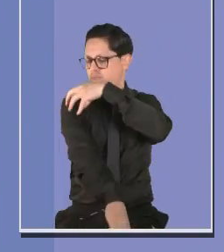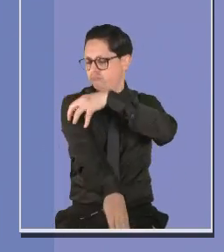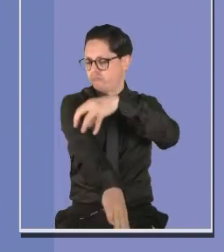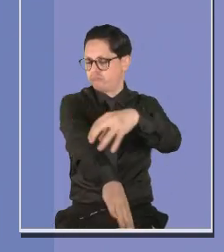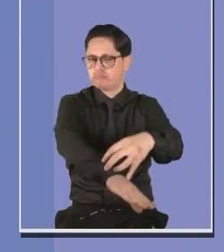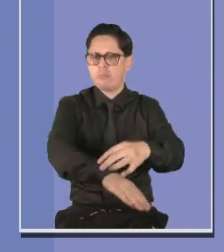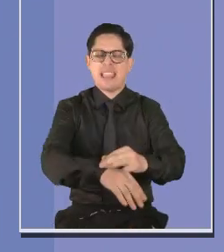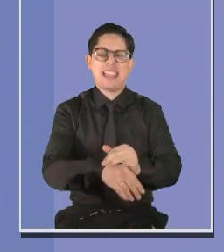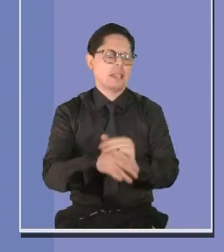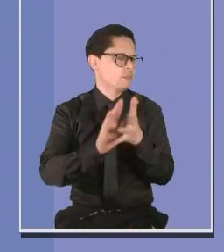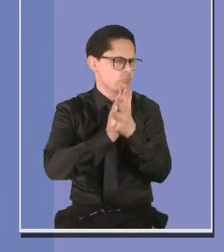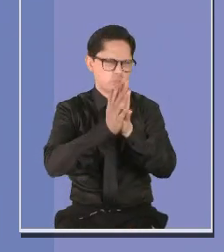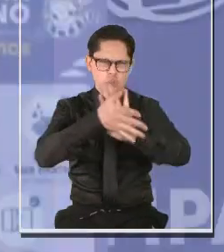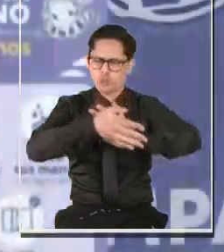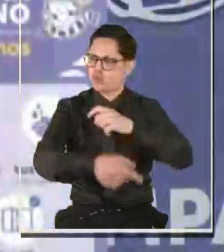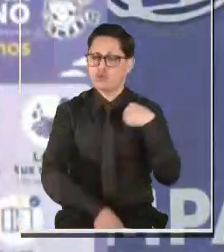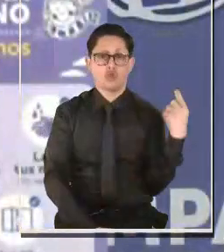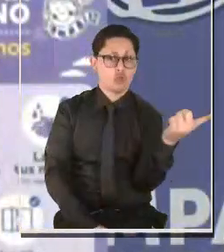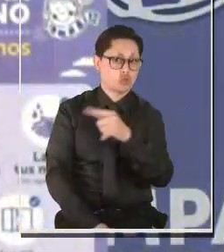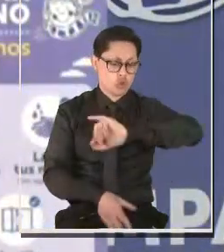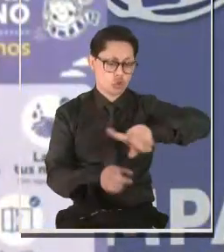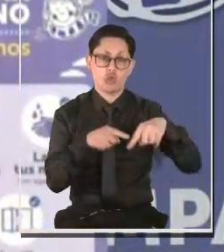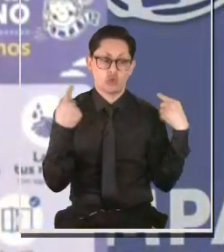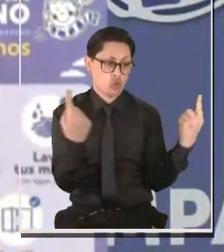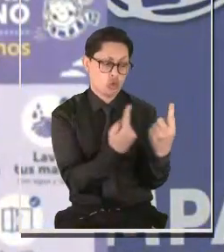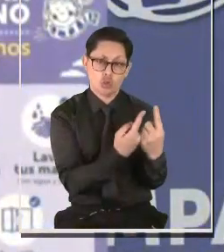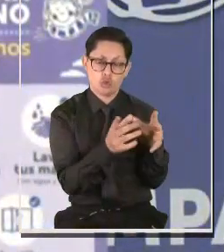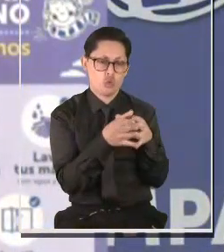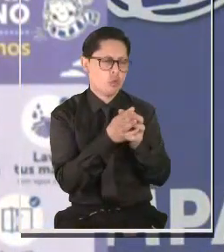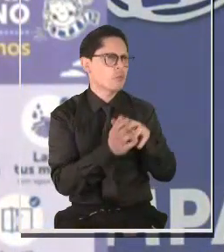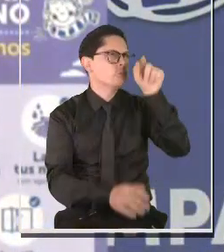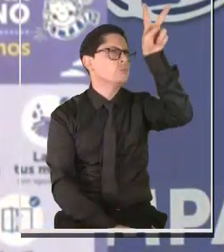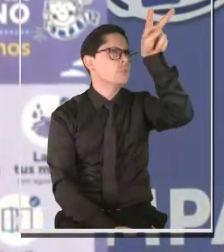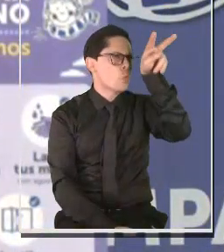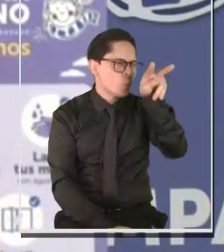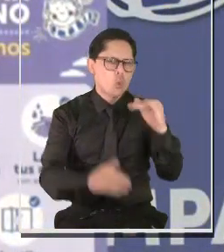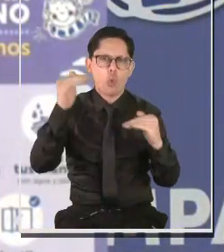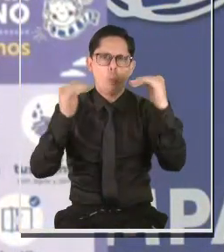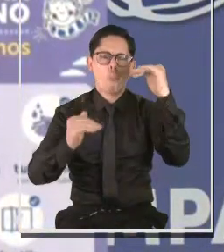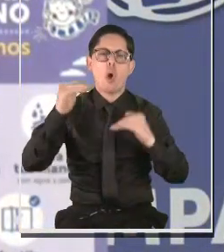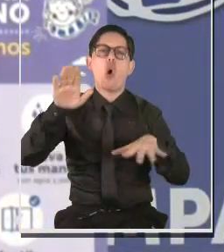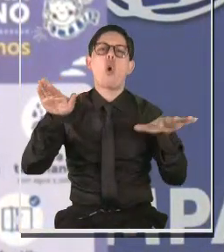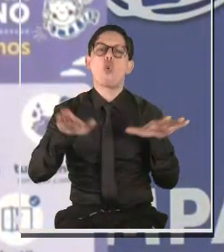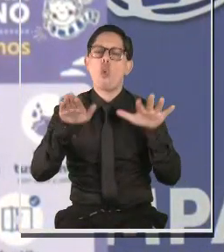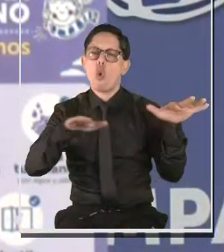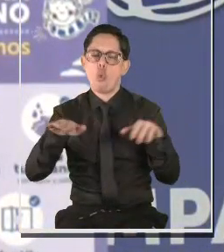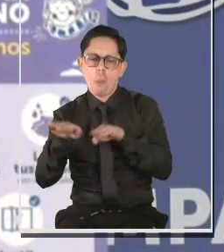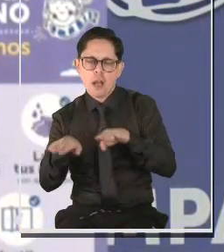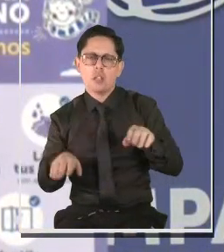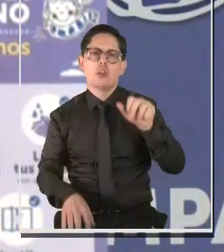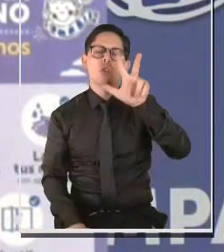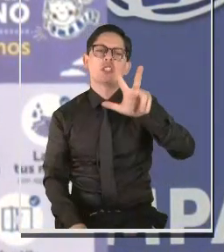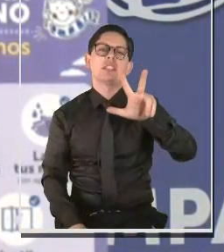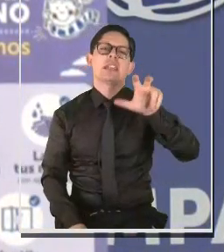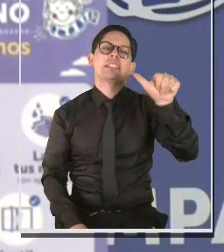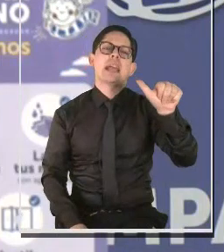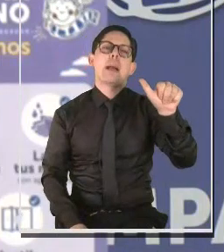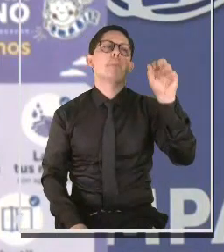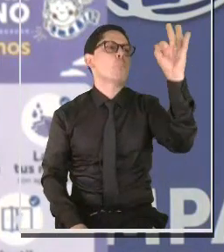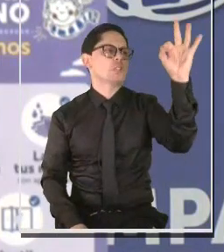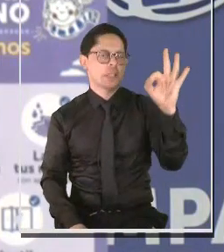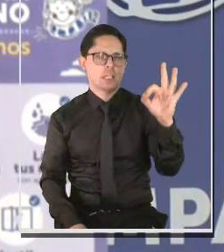nosotros manejamos un índice de ocupación de alrededor del 86%